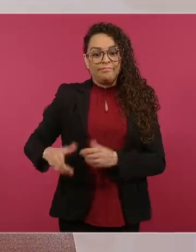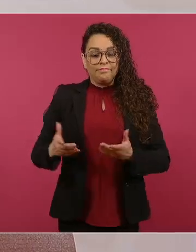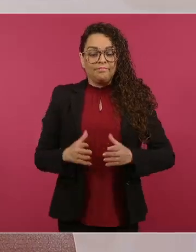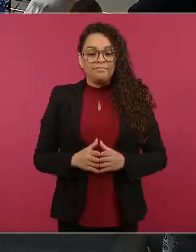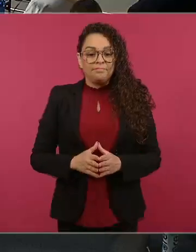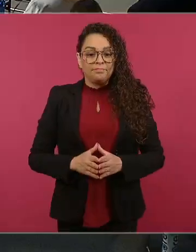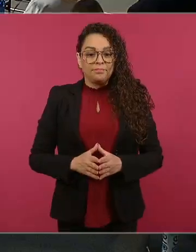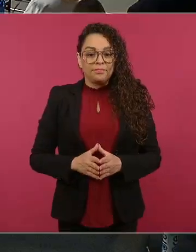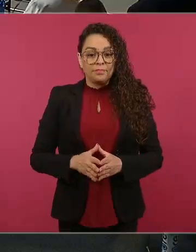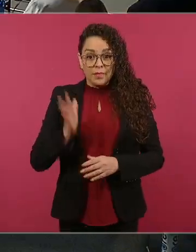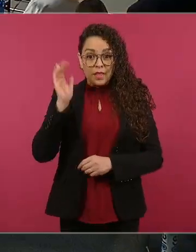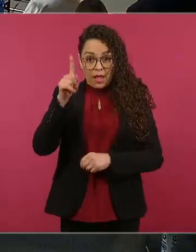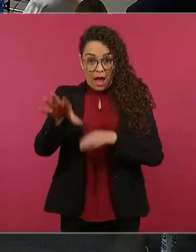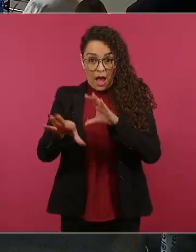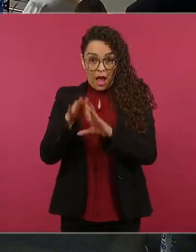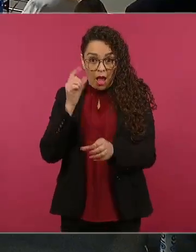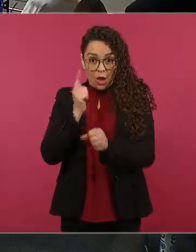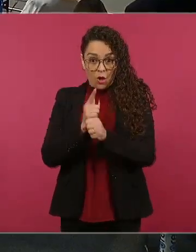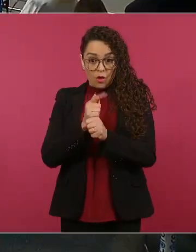¿La encontraron?